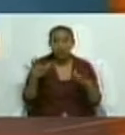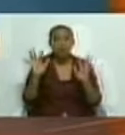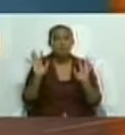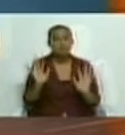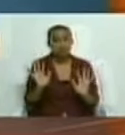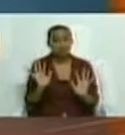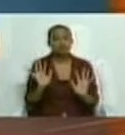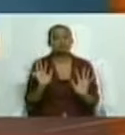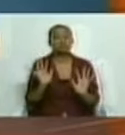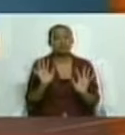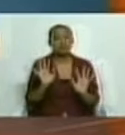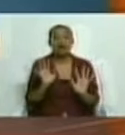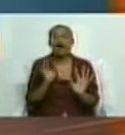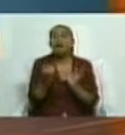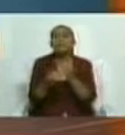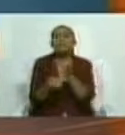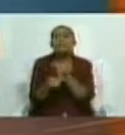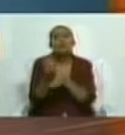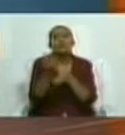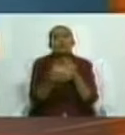matriz que prendente